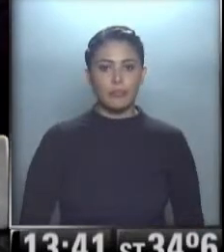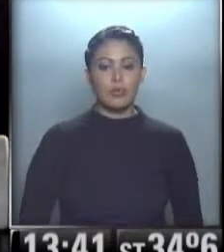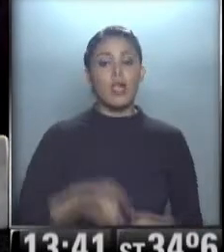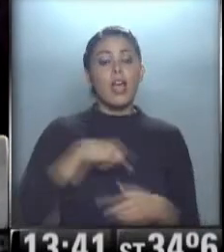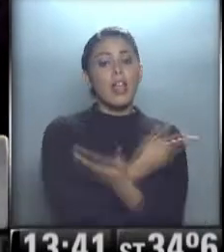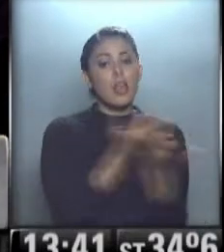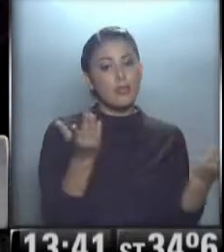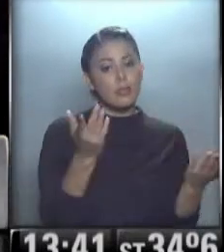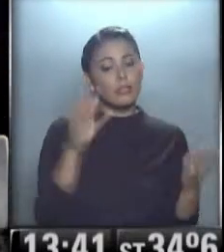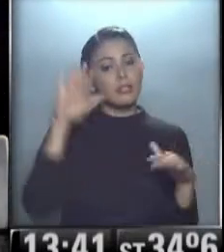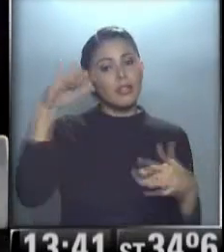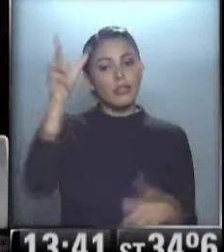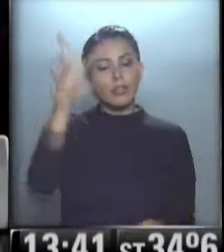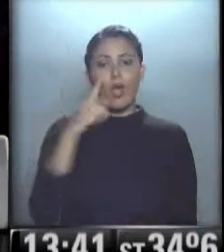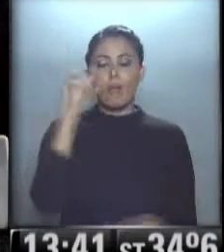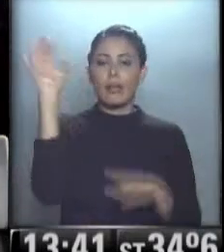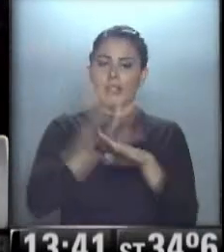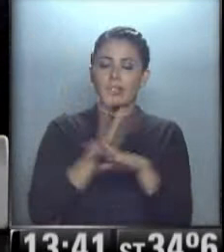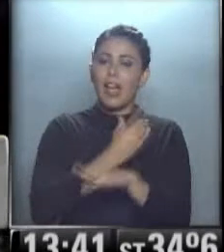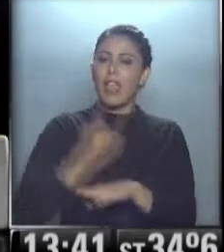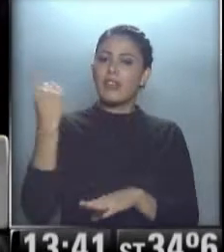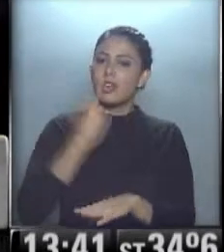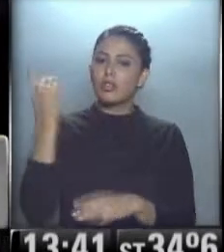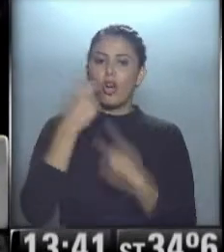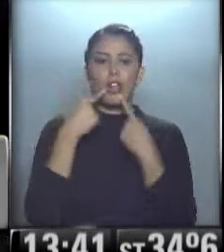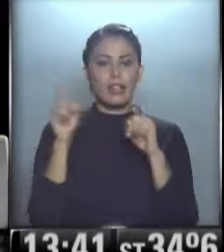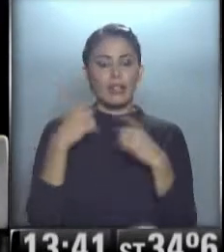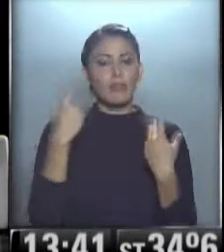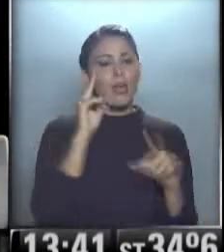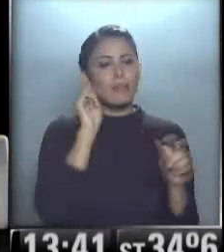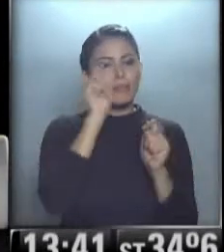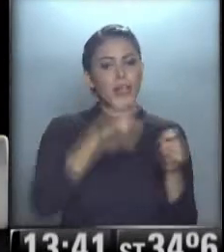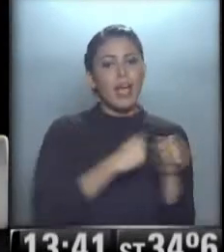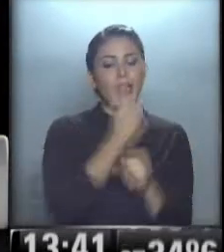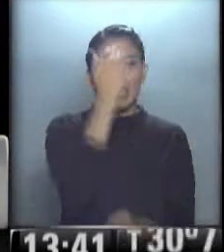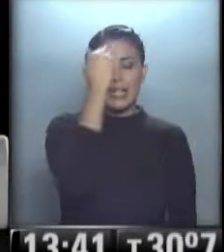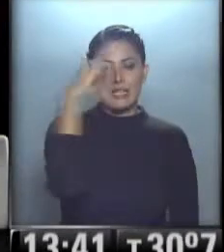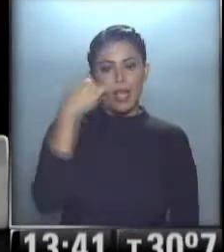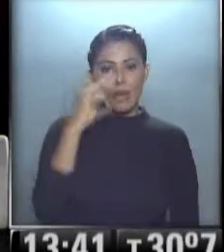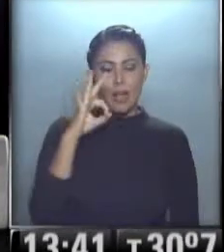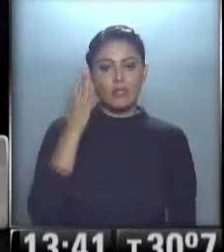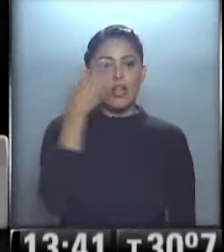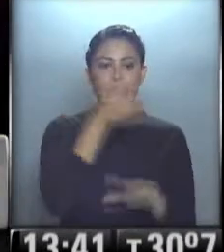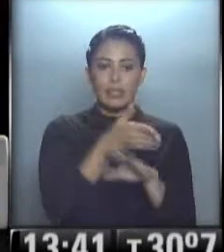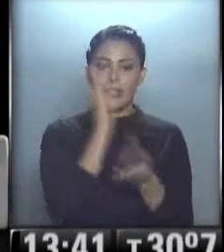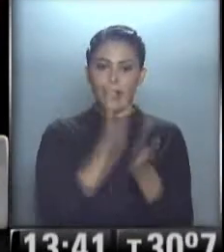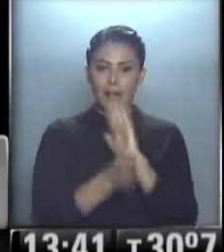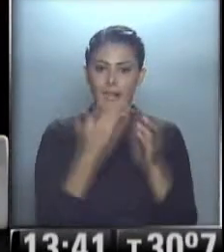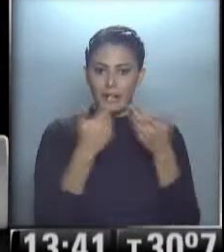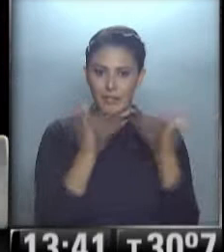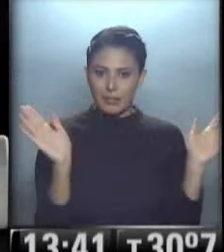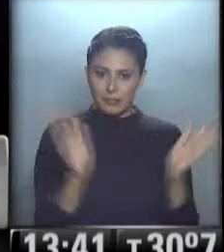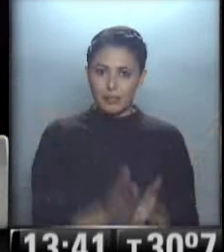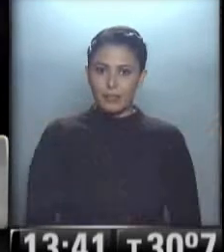La muestra dedicada al actor, cantante y director de cine se va a poder visitar hasta el 15 de marzo con entrada libre y gratuita. Y